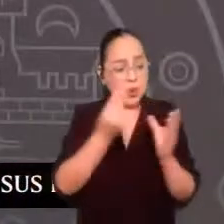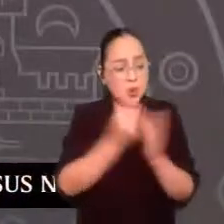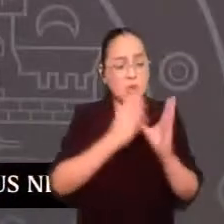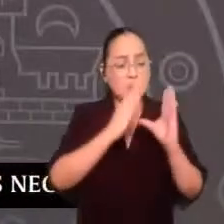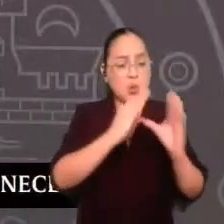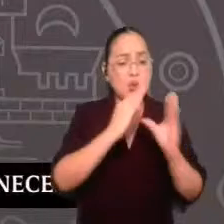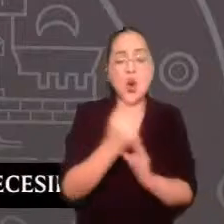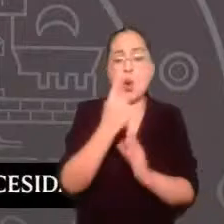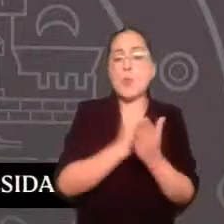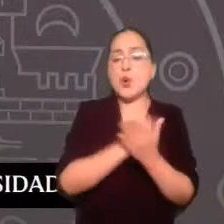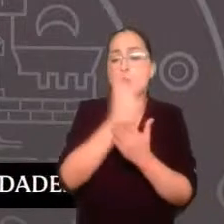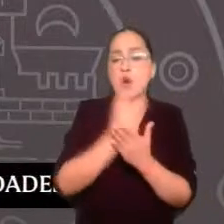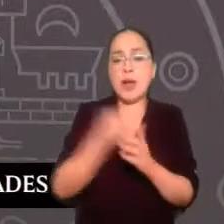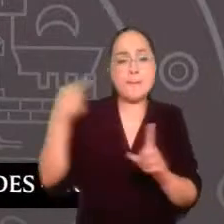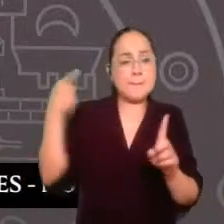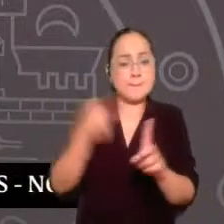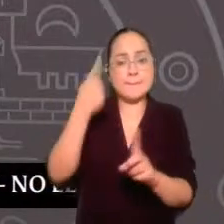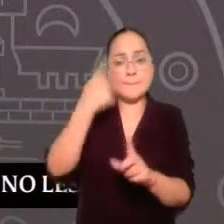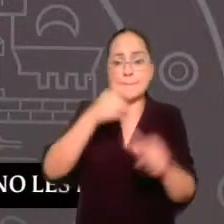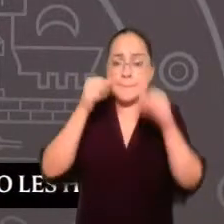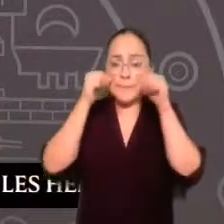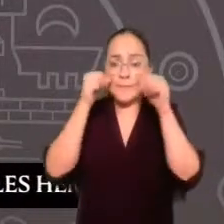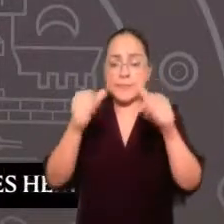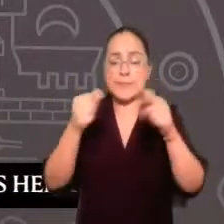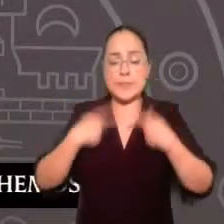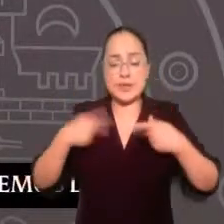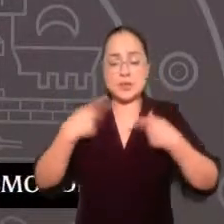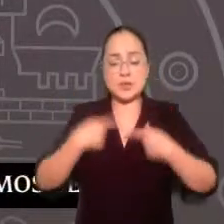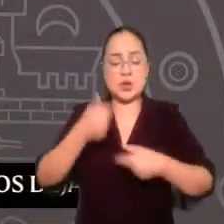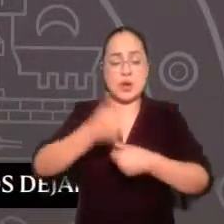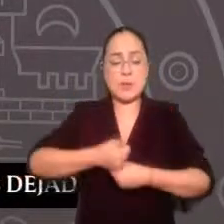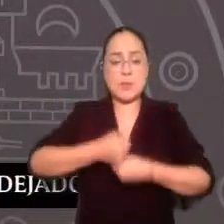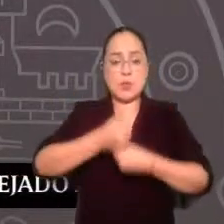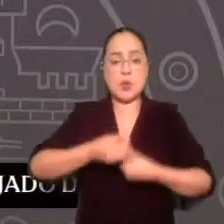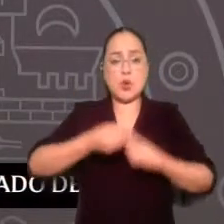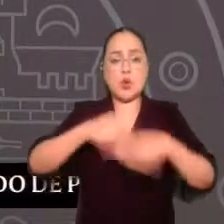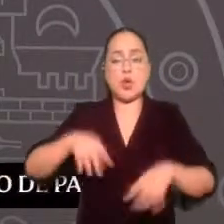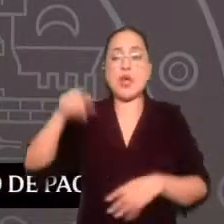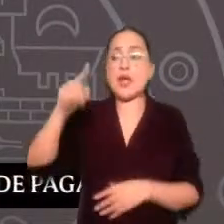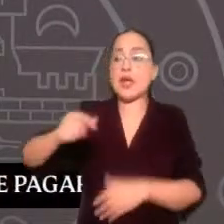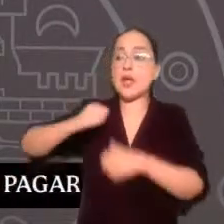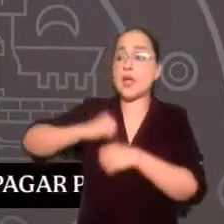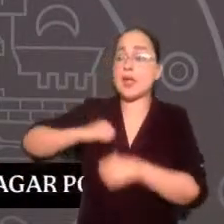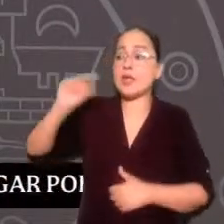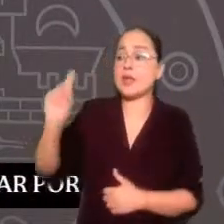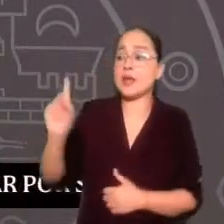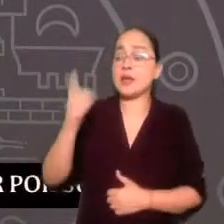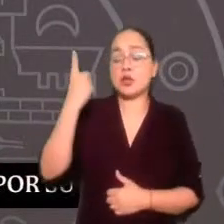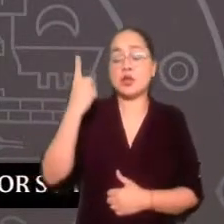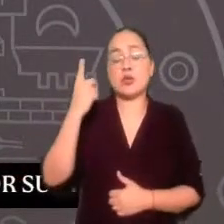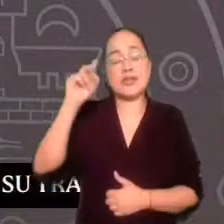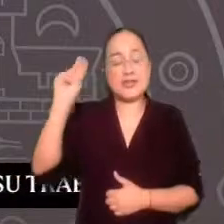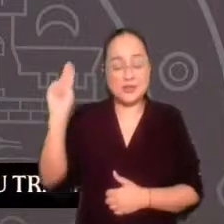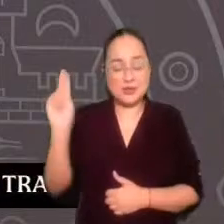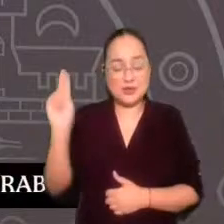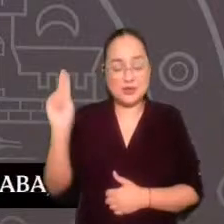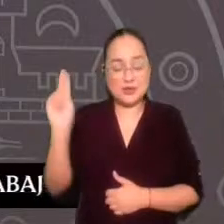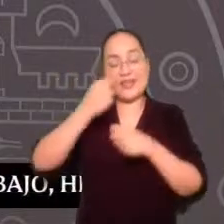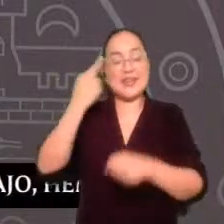El licenciado González Mendívil, que es el rector de la universidad, conoce perfectamente